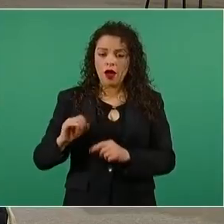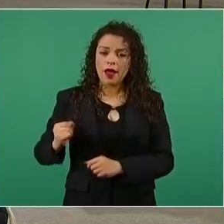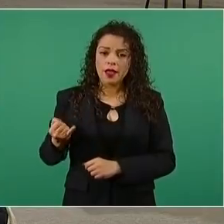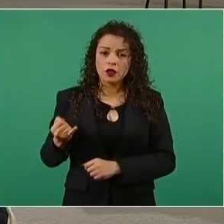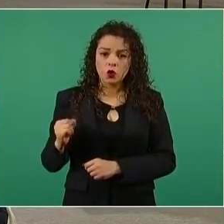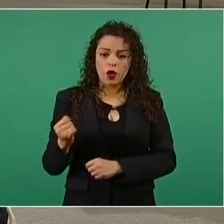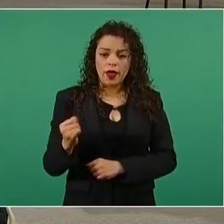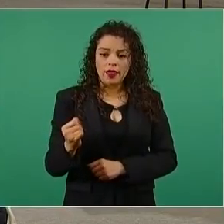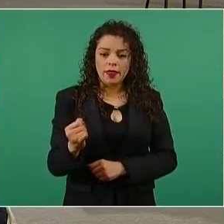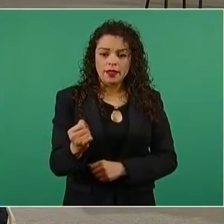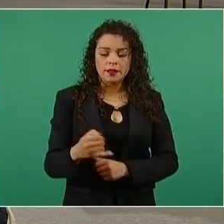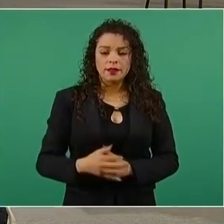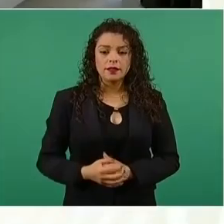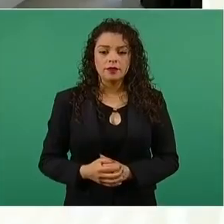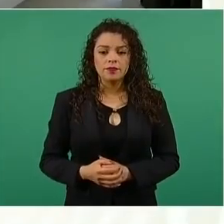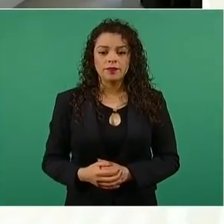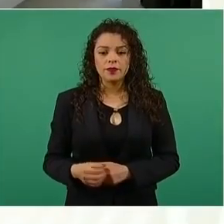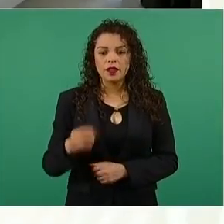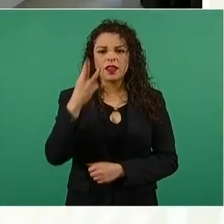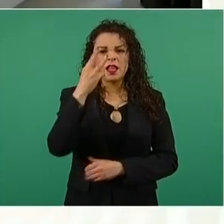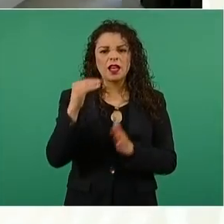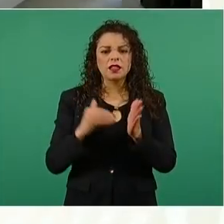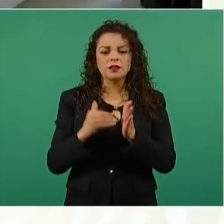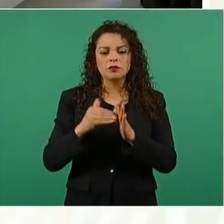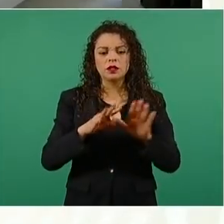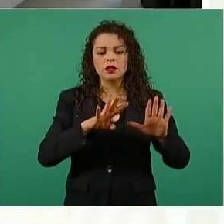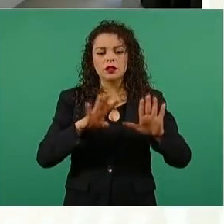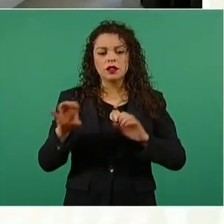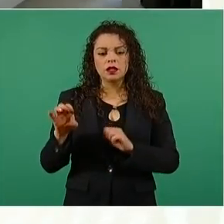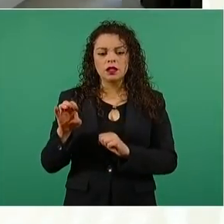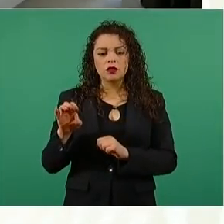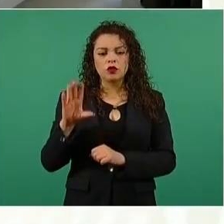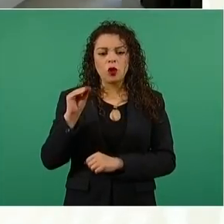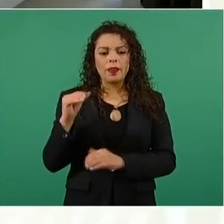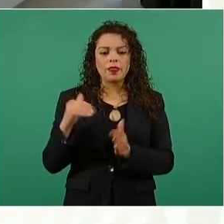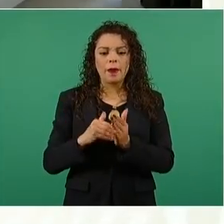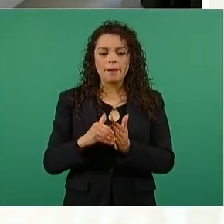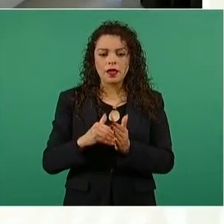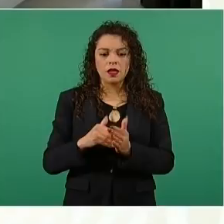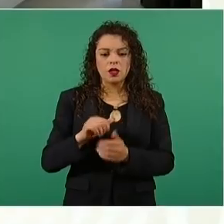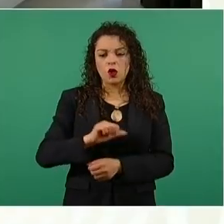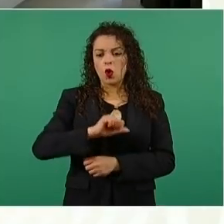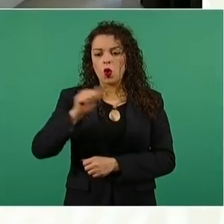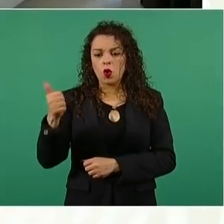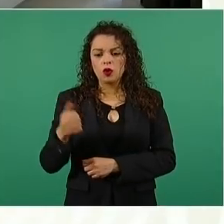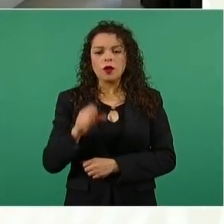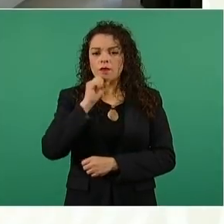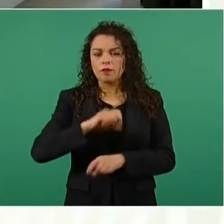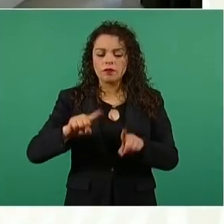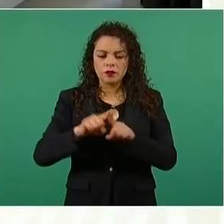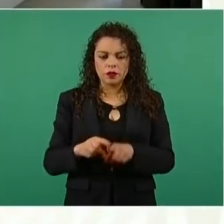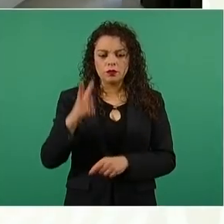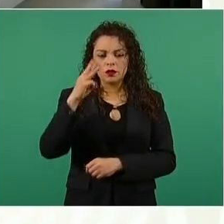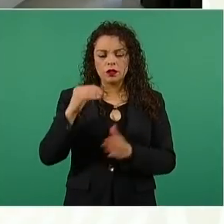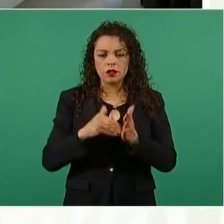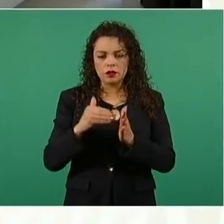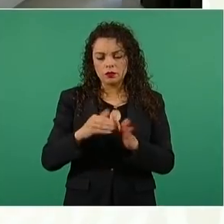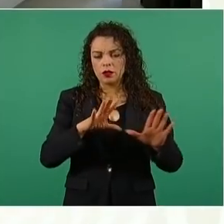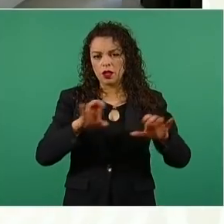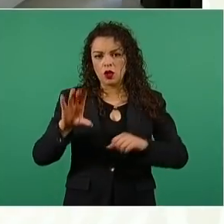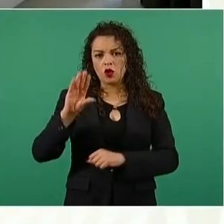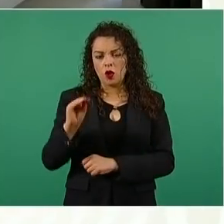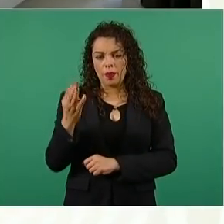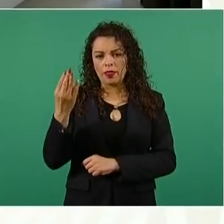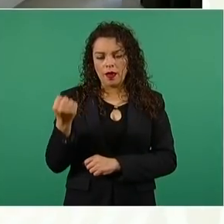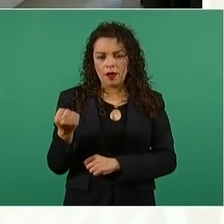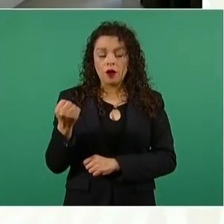Insurgentes, uno de 3.590.000 pesos, otro también de 3.590.000 pesos